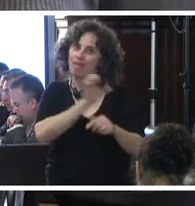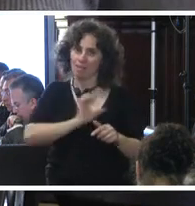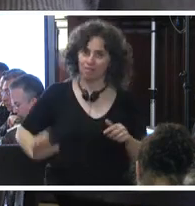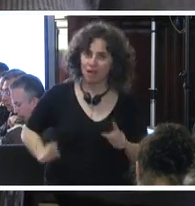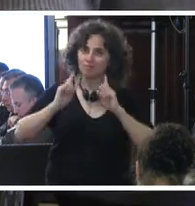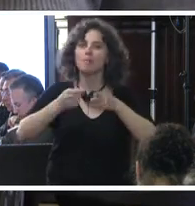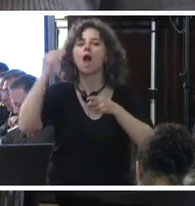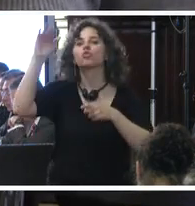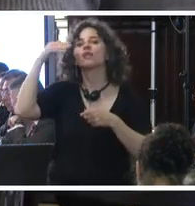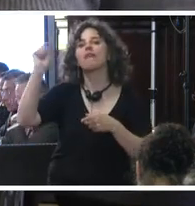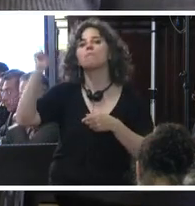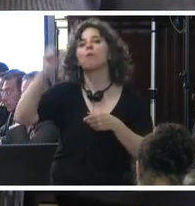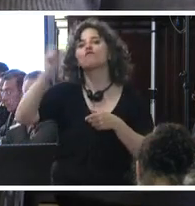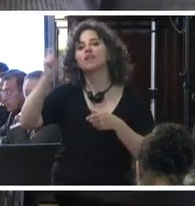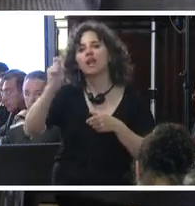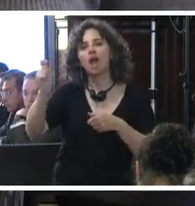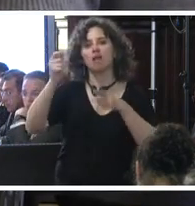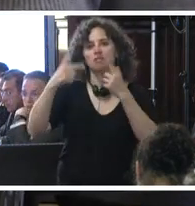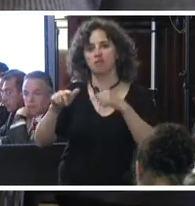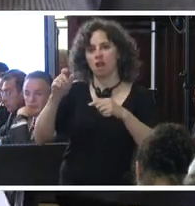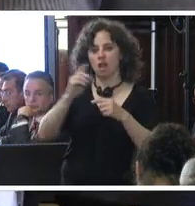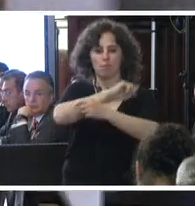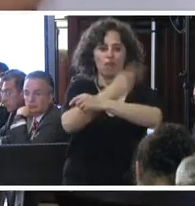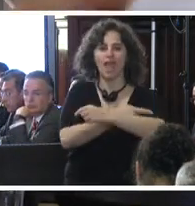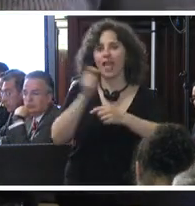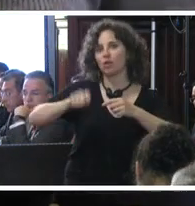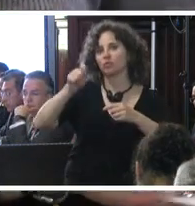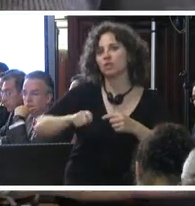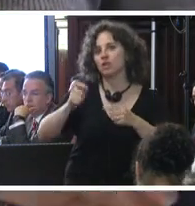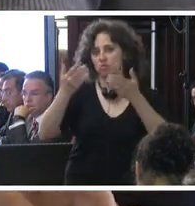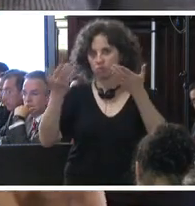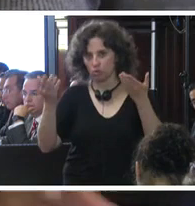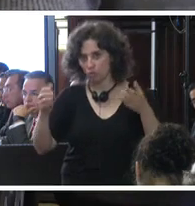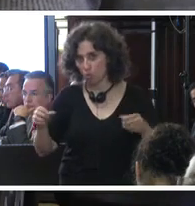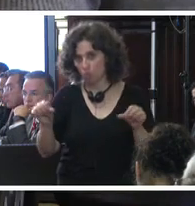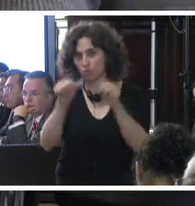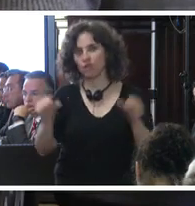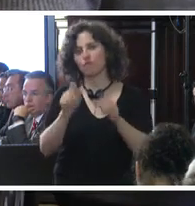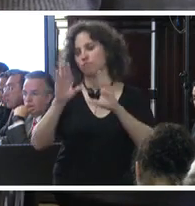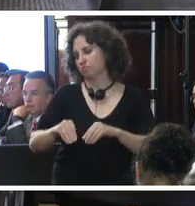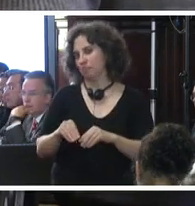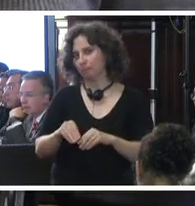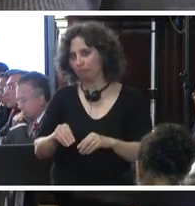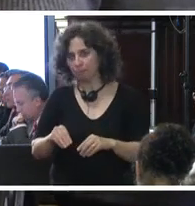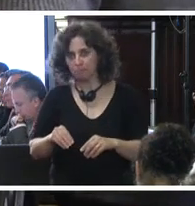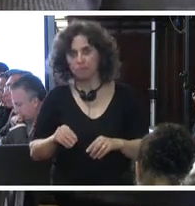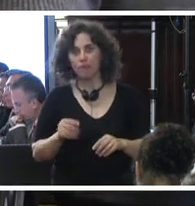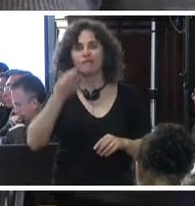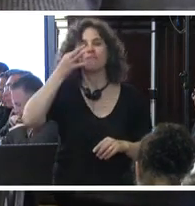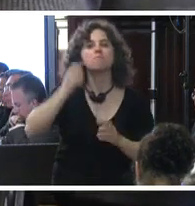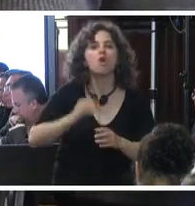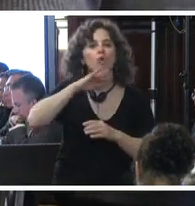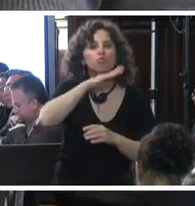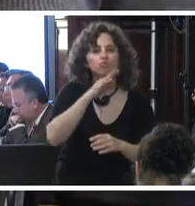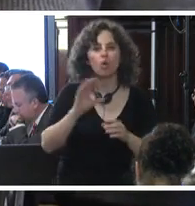y de las autoridades públicas del Poder Ejecutivo Judicial en el Estado. Los testimonios sobre corrupción